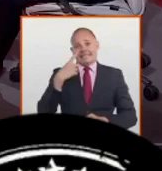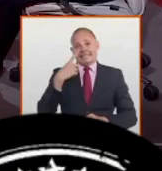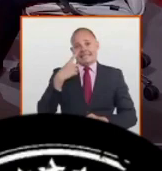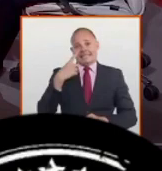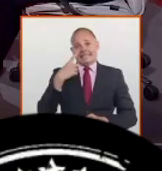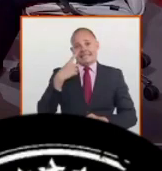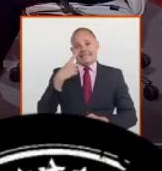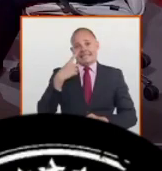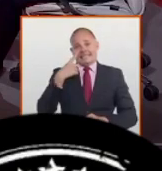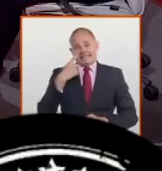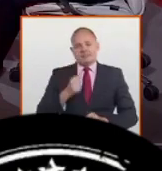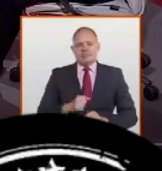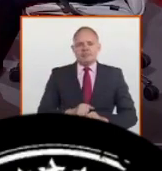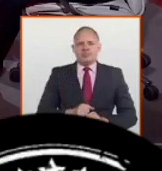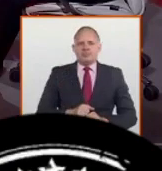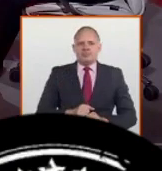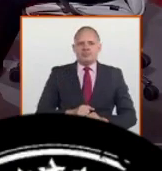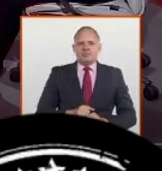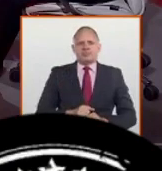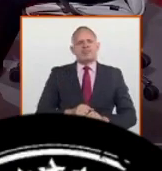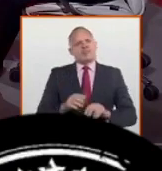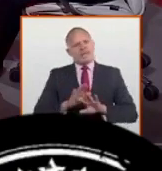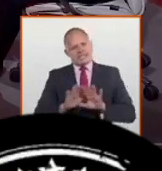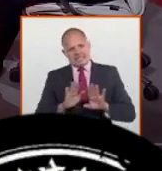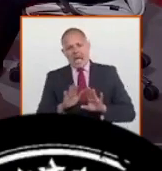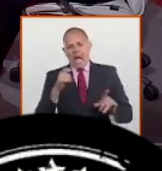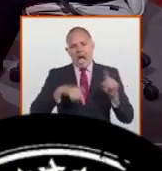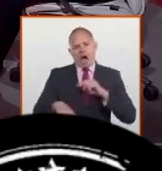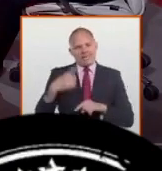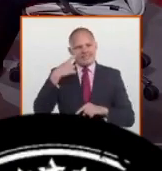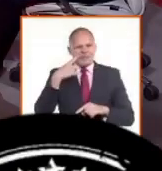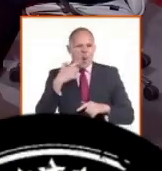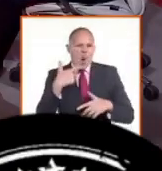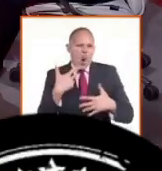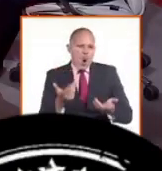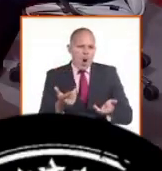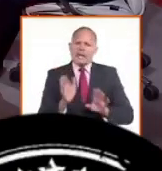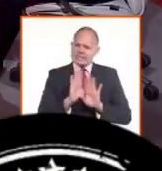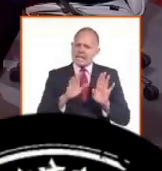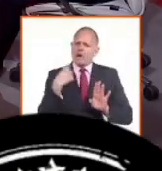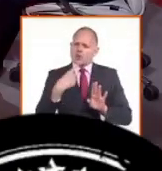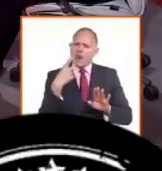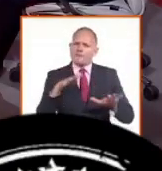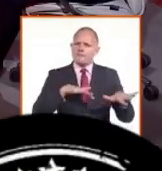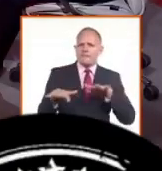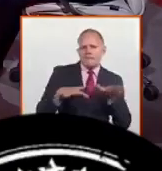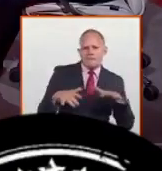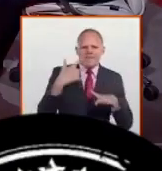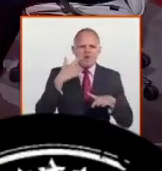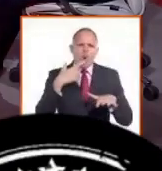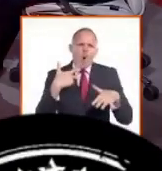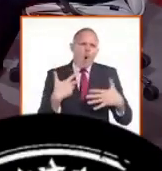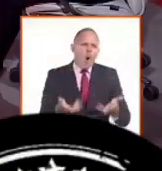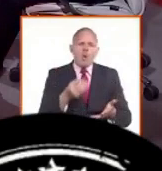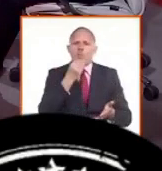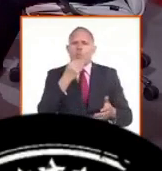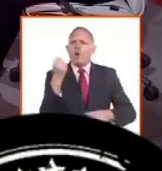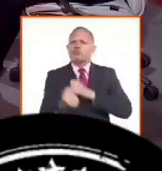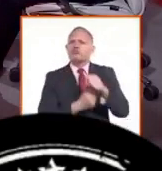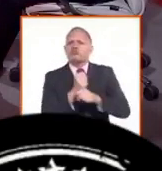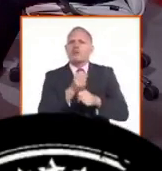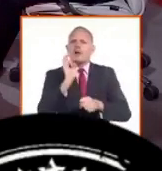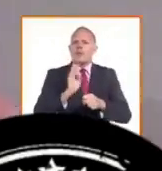el pueblo de hoy tiene que entender por qué no estábamos potenciado precisamente este tipo de operaciones que se hacen por la vía bancaria de